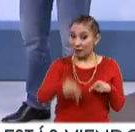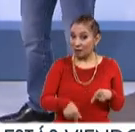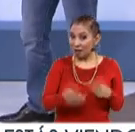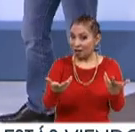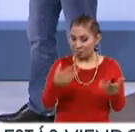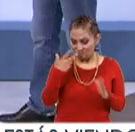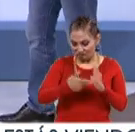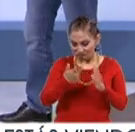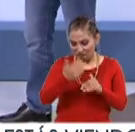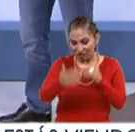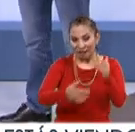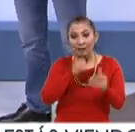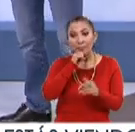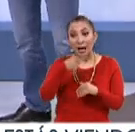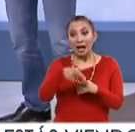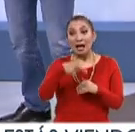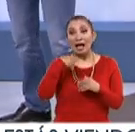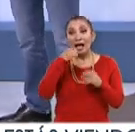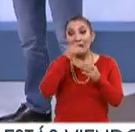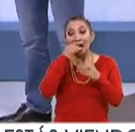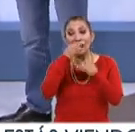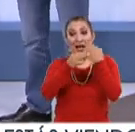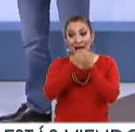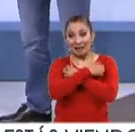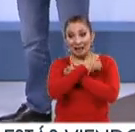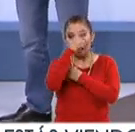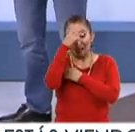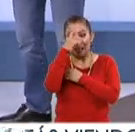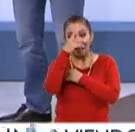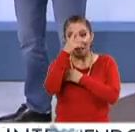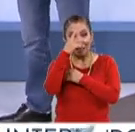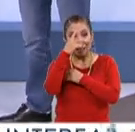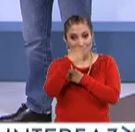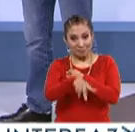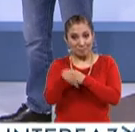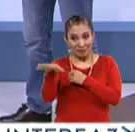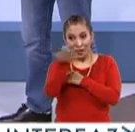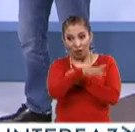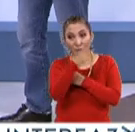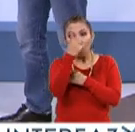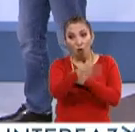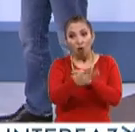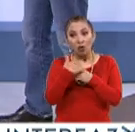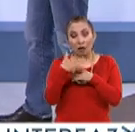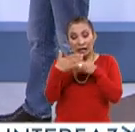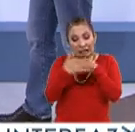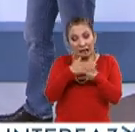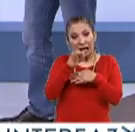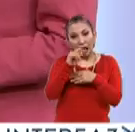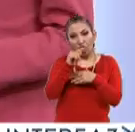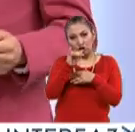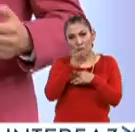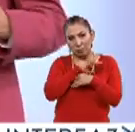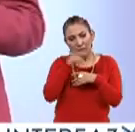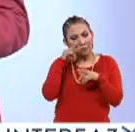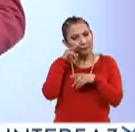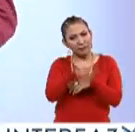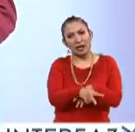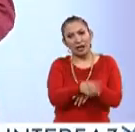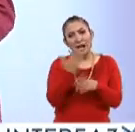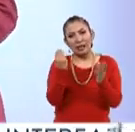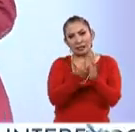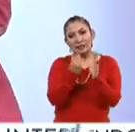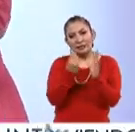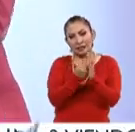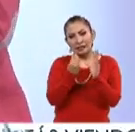aquí. Le hicimos también a partir de la Agencia Informativa Televisión Educativa un en corto, donde lo pueden seguir en